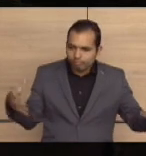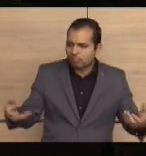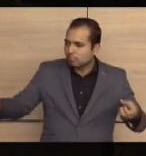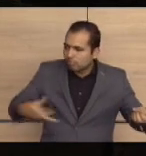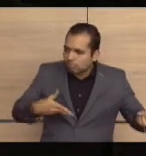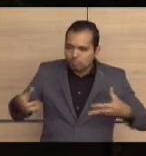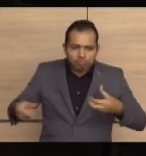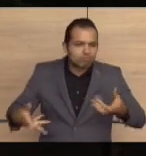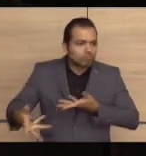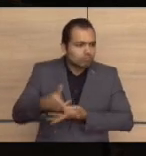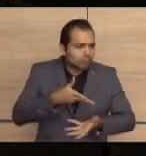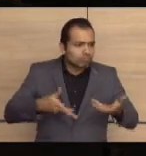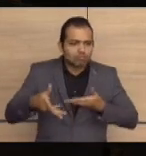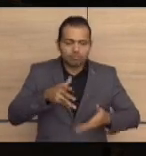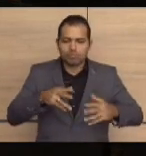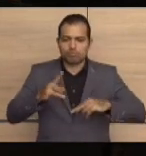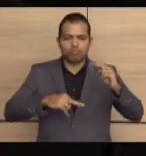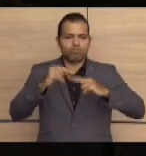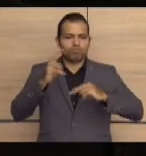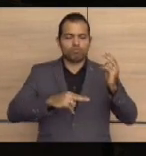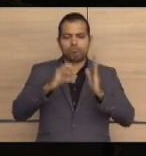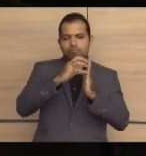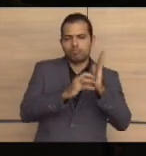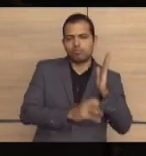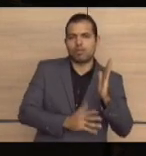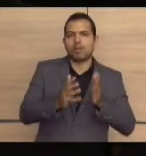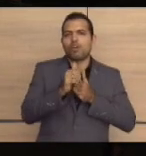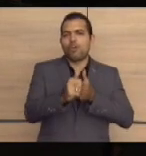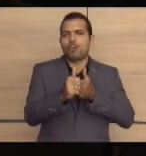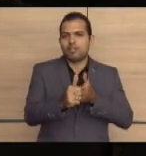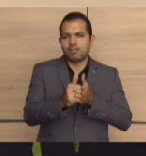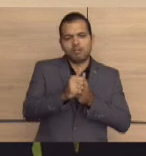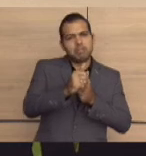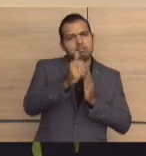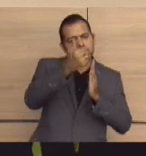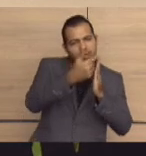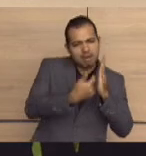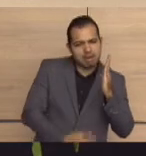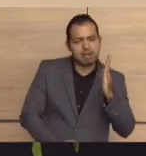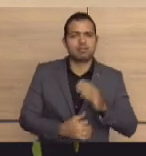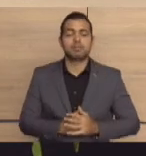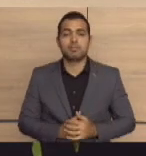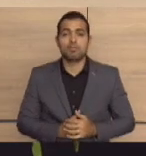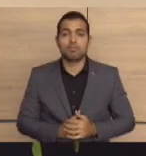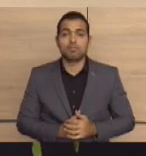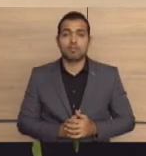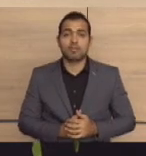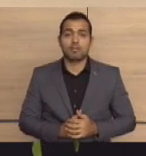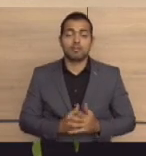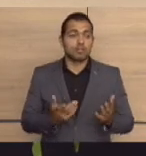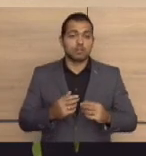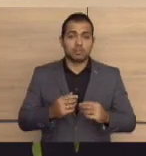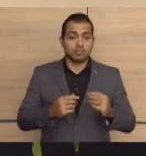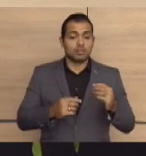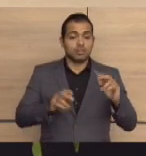limitar solamente a un ejercicio de repetición, sino evidentemente cómo los temas de construcción de identidad se